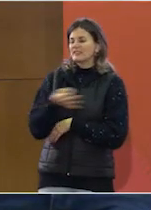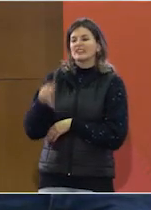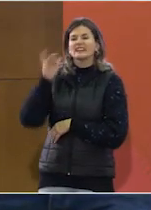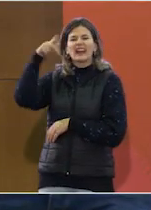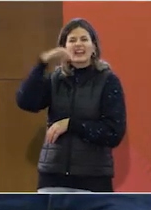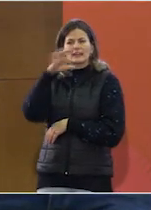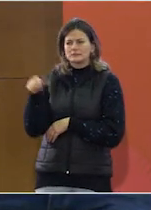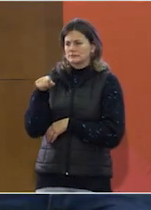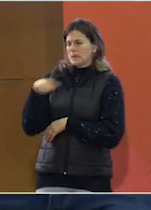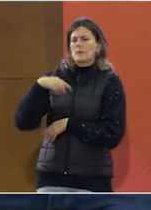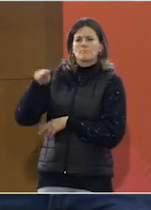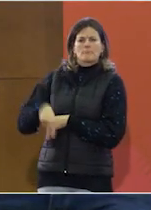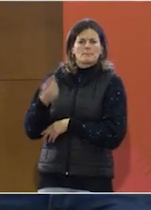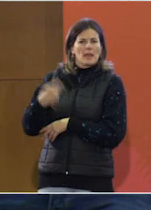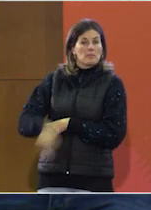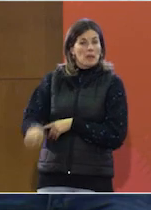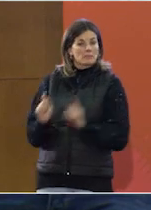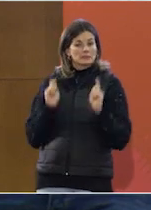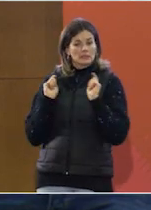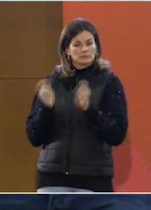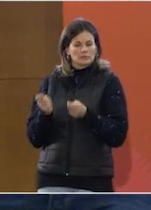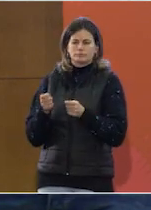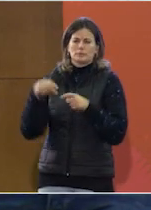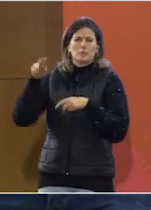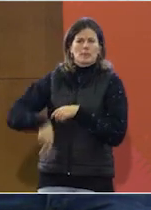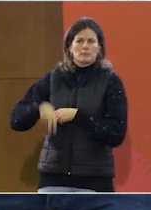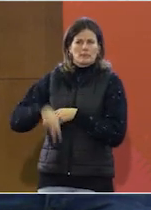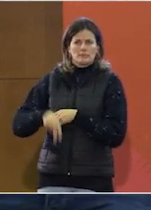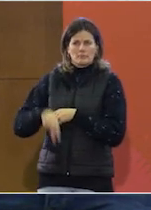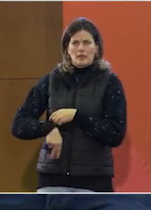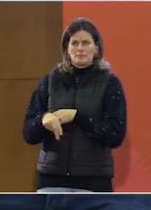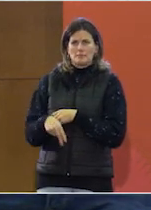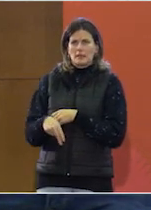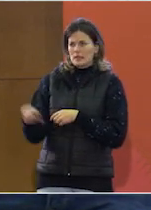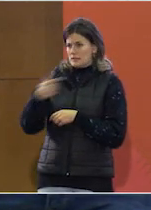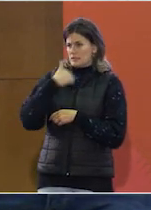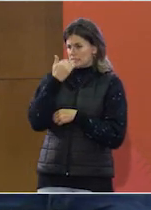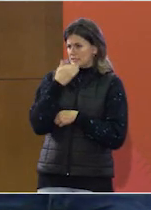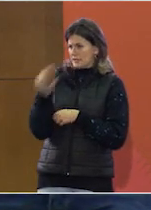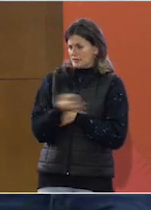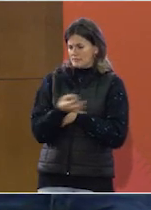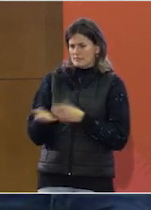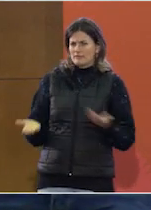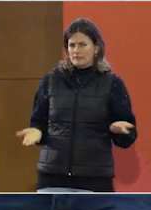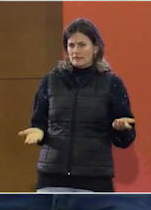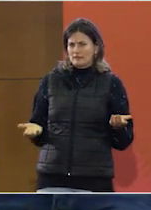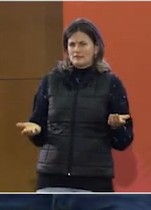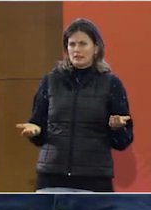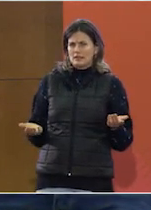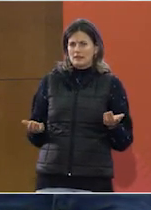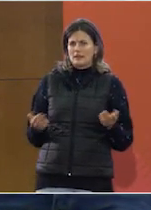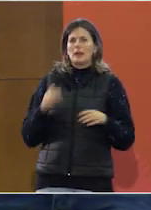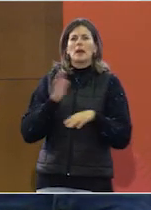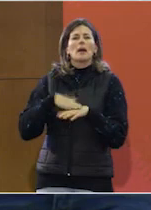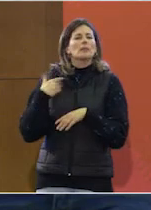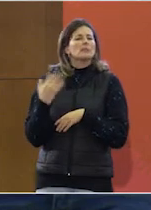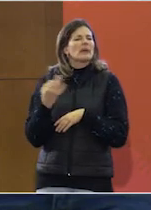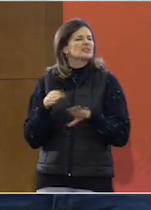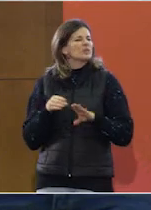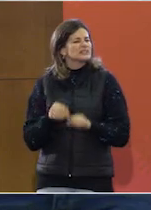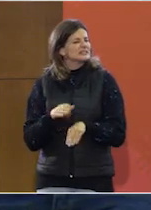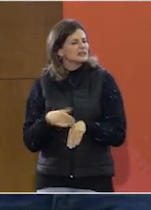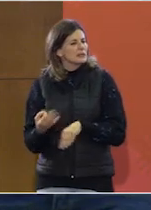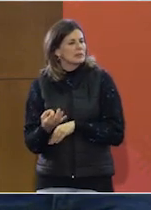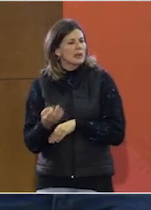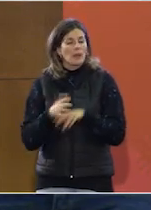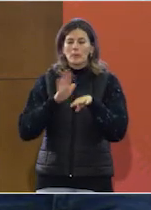Inés Arrimadas jamás será presidenta de la Generalitat. Lo saben perfectamente. ¿Y sabéis para qué les utilizan?